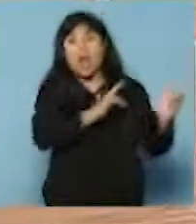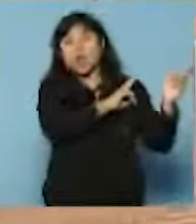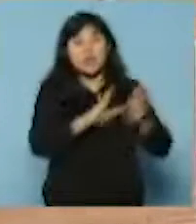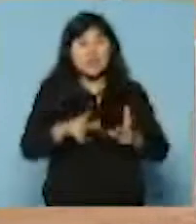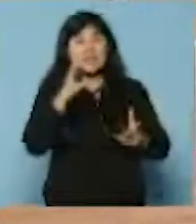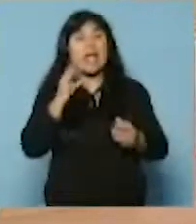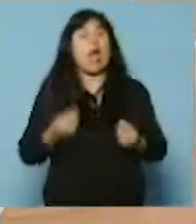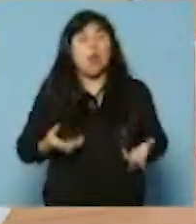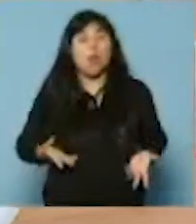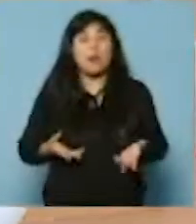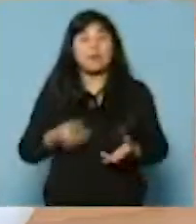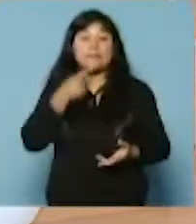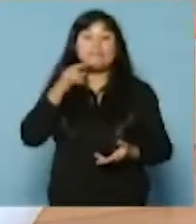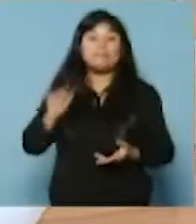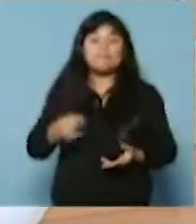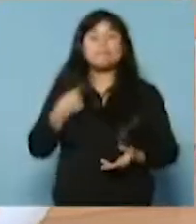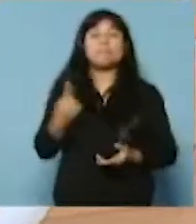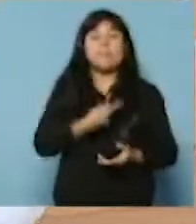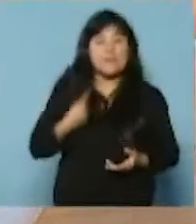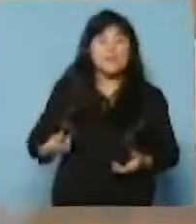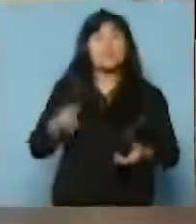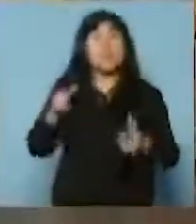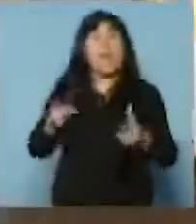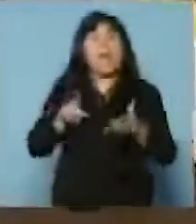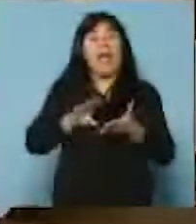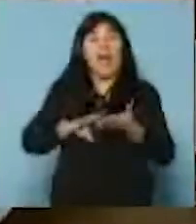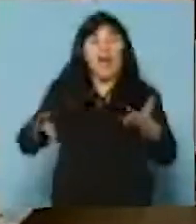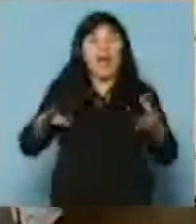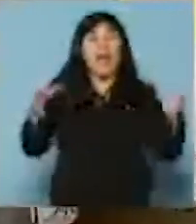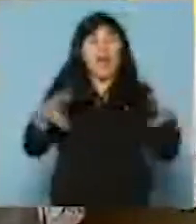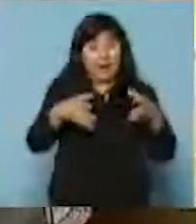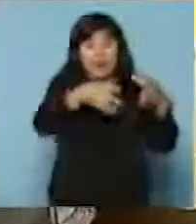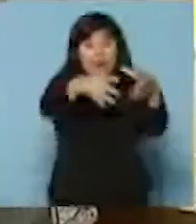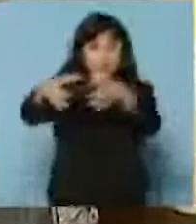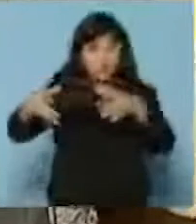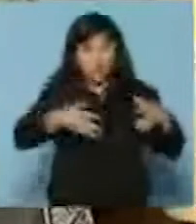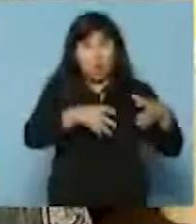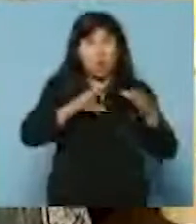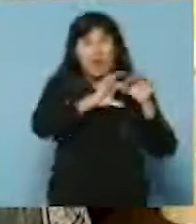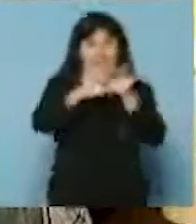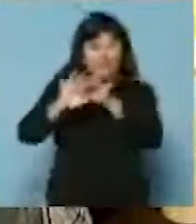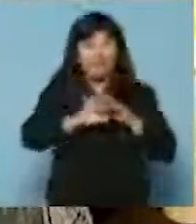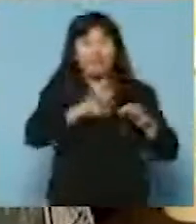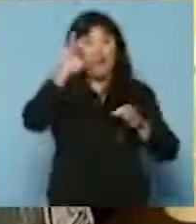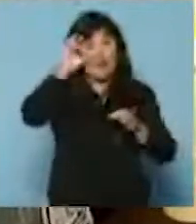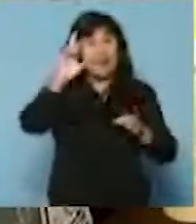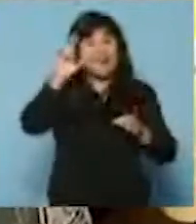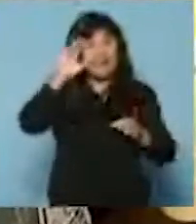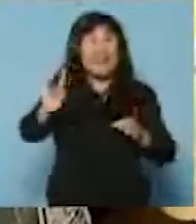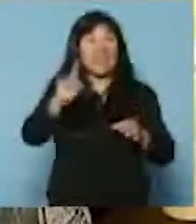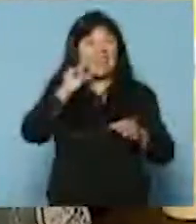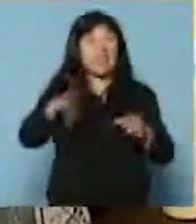hemos tenido una reunión con la ministra de konami lista de desarrollo humano